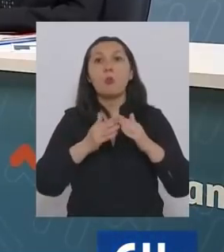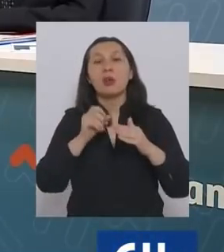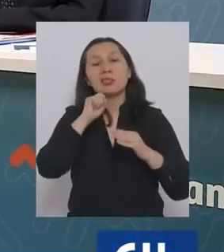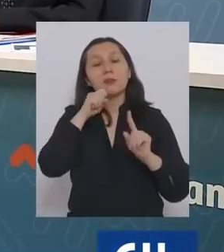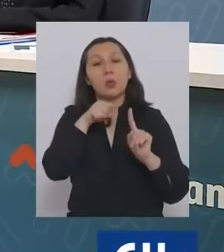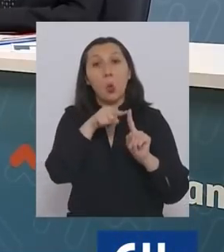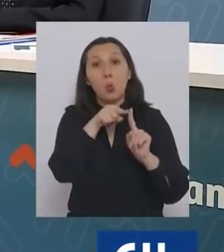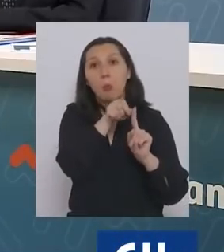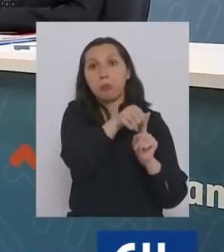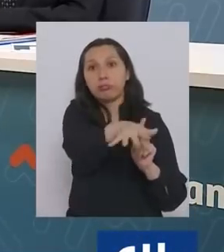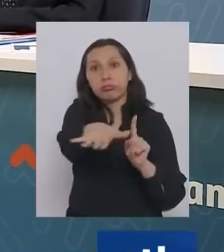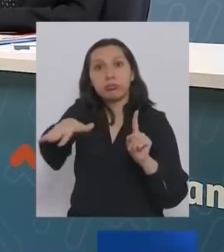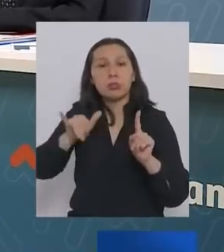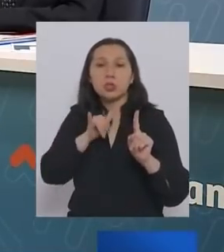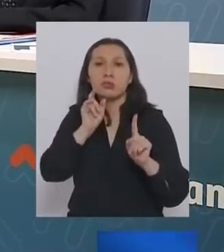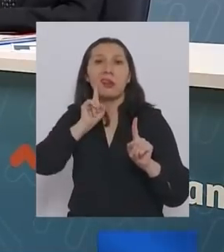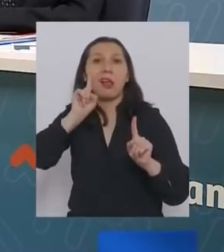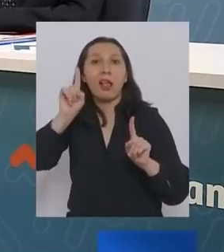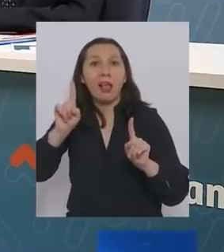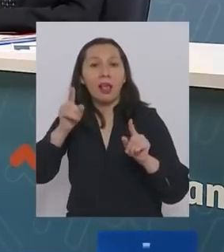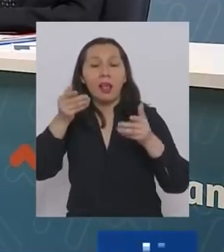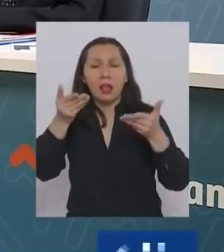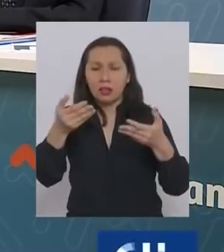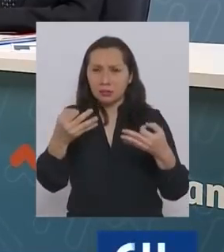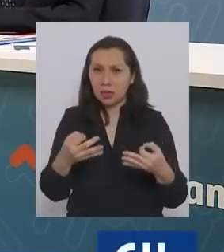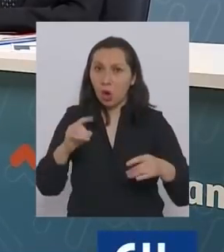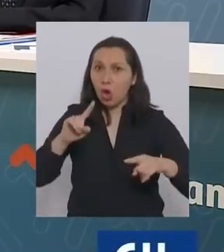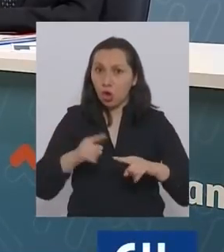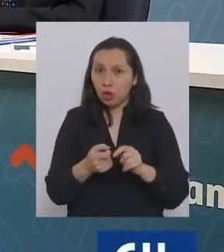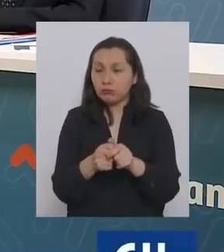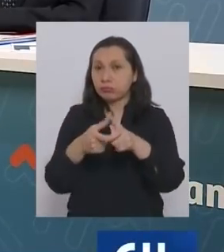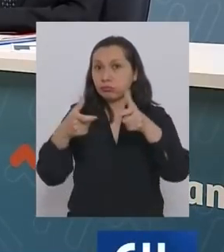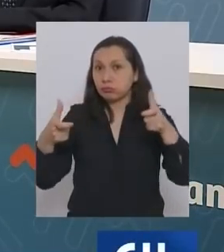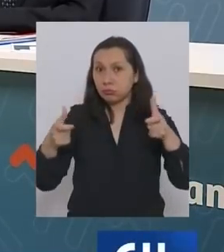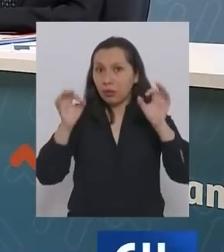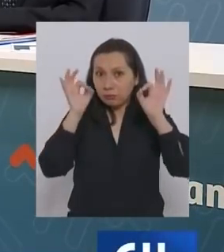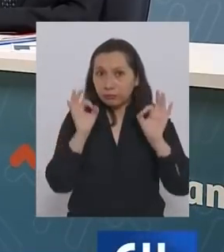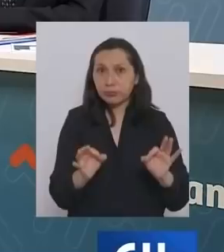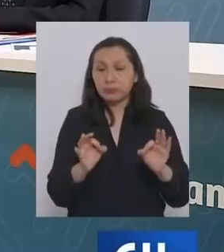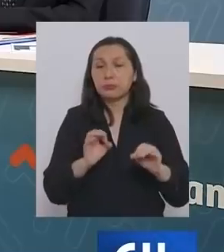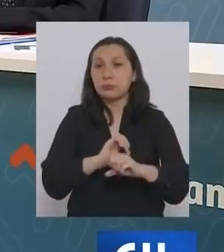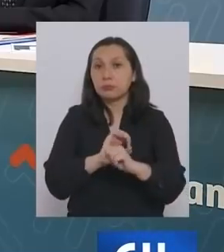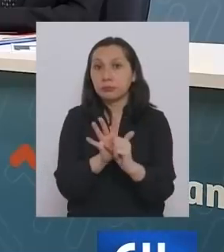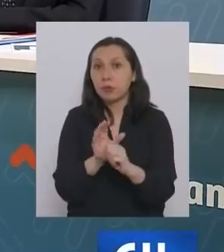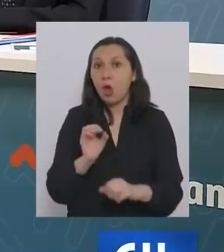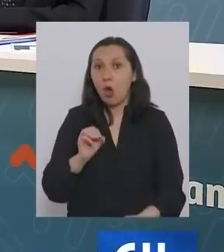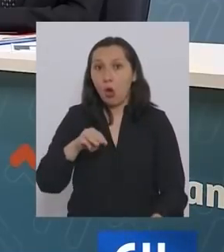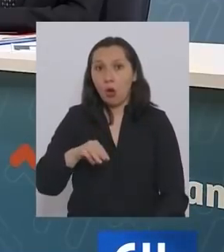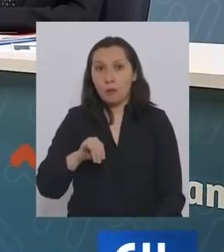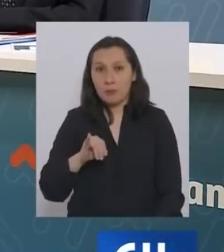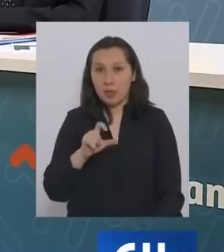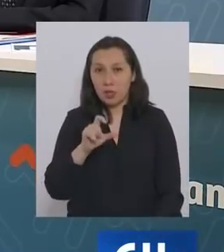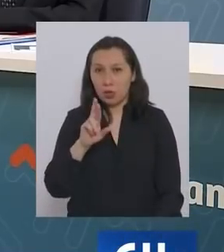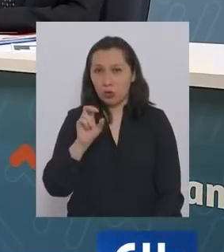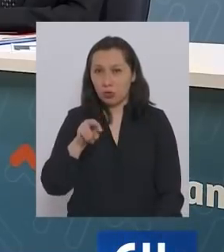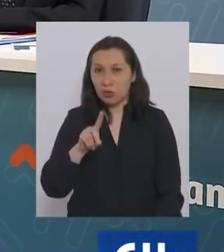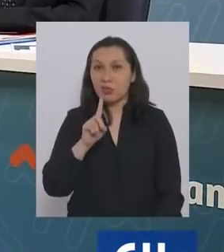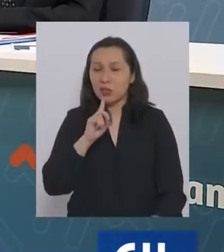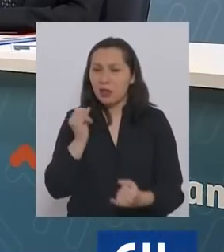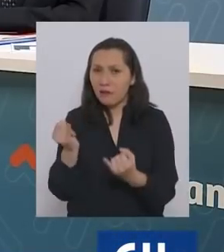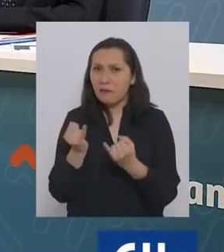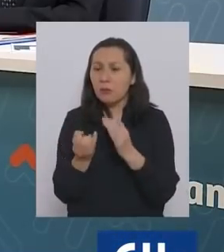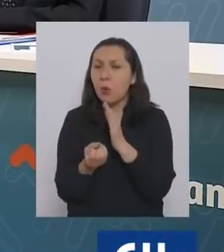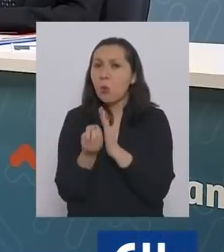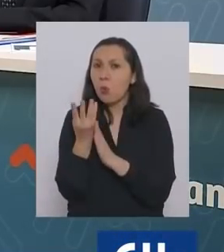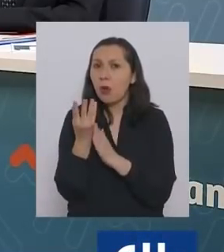comunitaria. Quería preguntarle, ¿tenemos la certeza de que esta nueva ola es por la variante Omicron? A ver si es que tienen alguna actualización de los casos